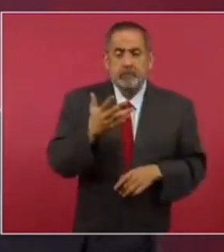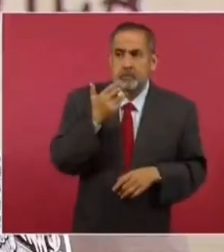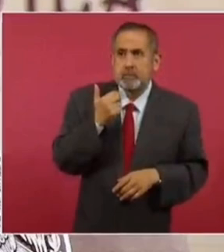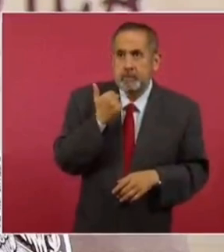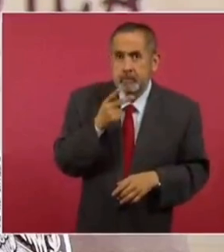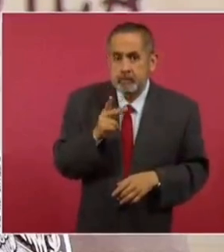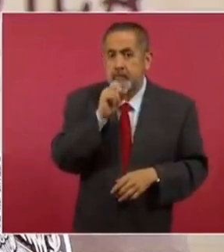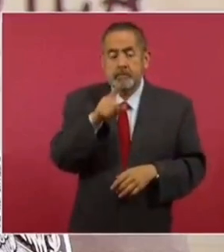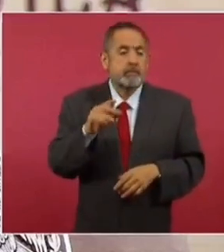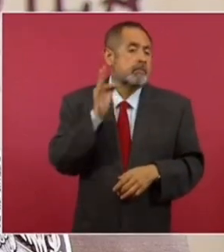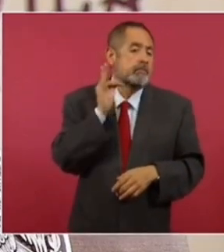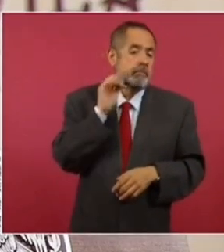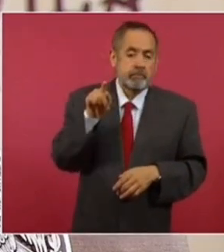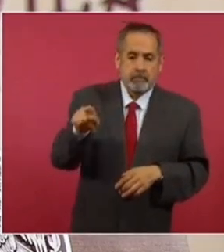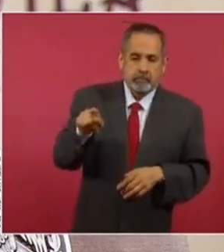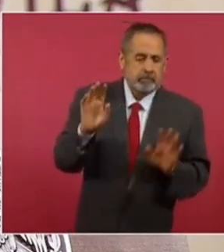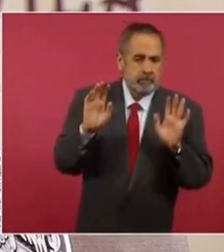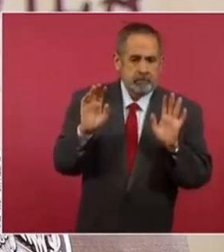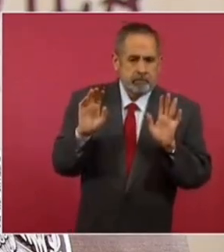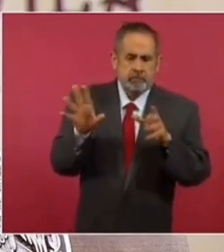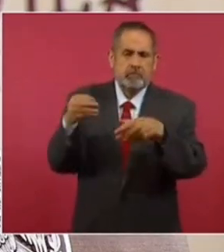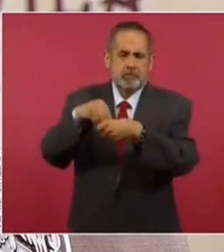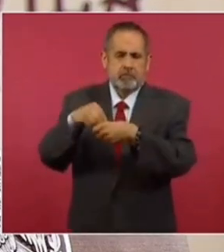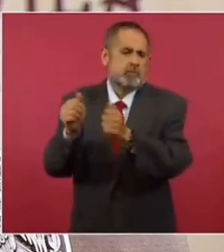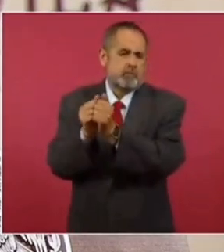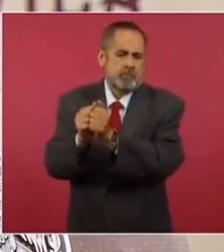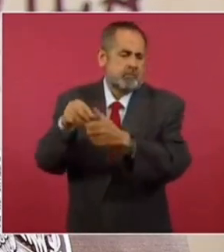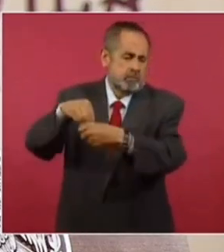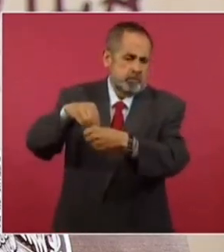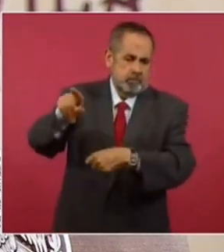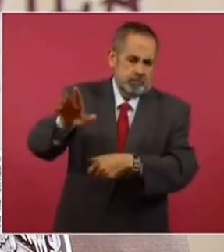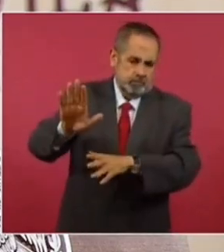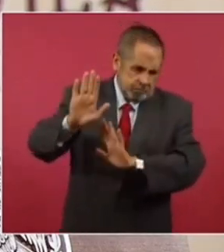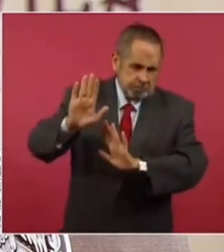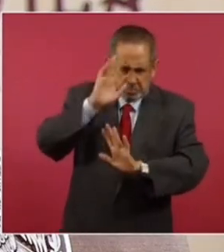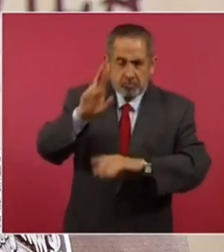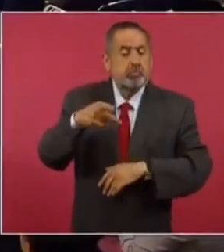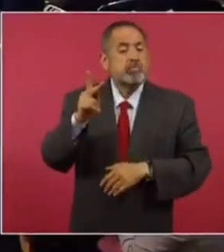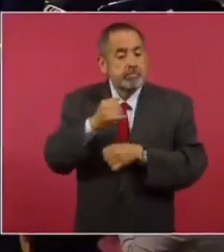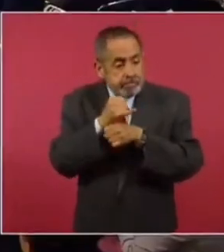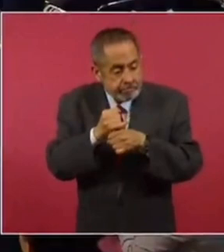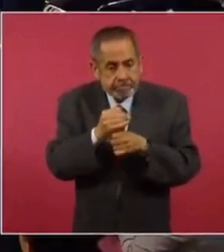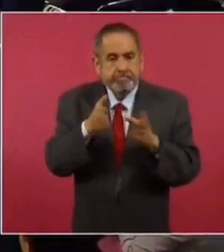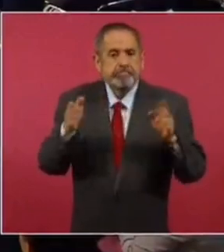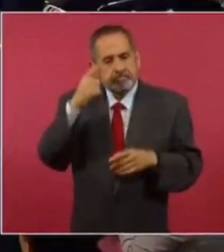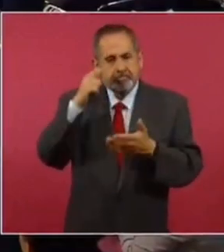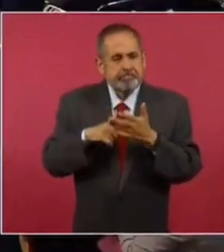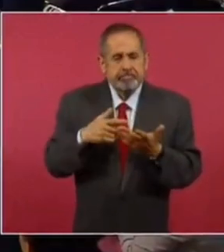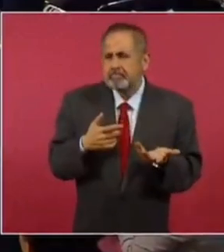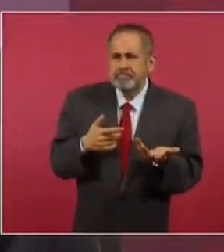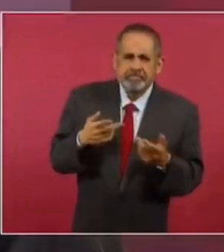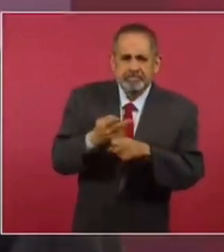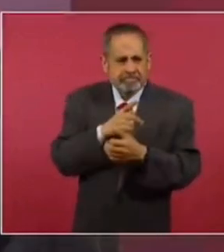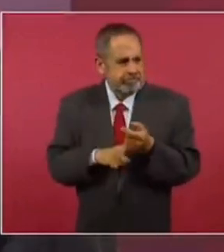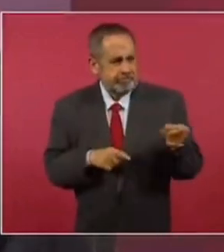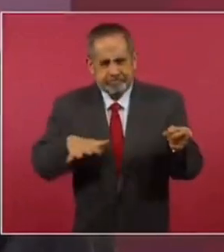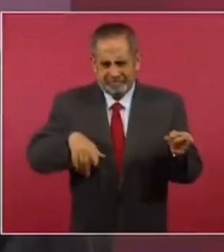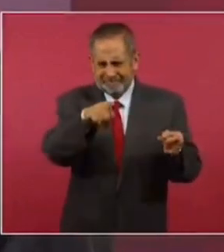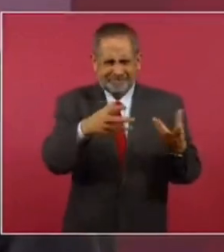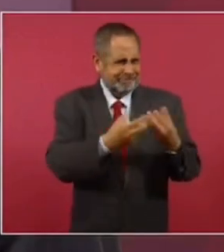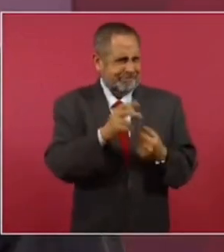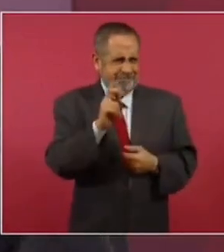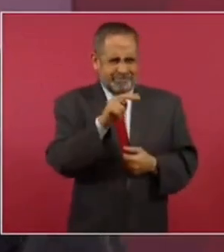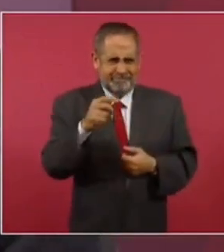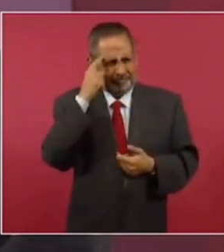además las fiscalías están obligadas a la secrecía, pero pues en el marco de una investigación general, pues seguramente se preguntan sobre el tema que usted menciona y